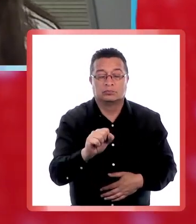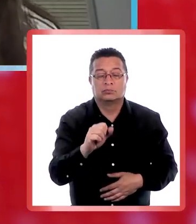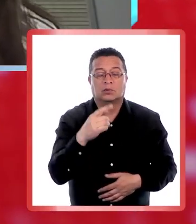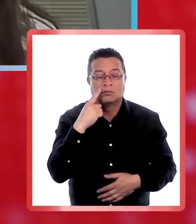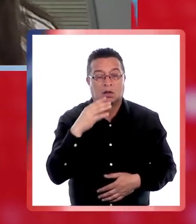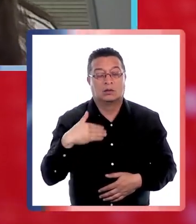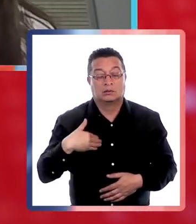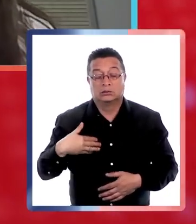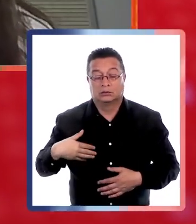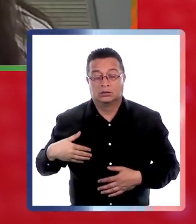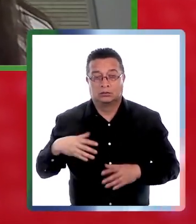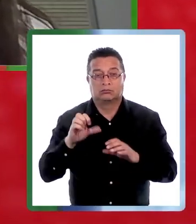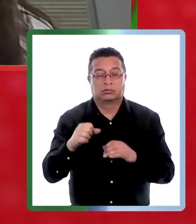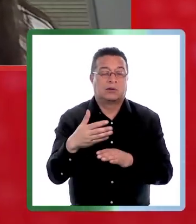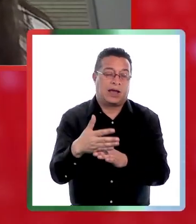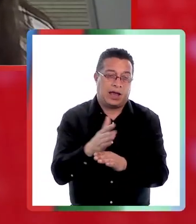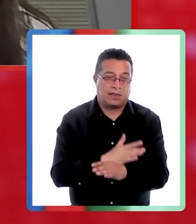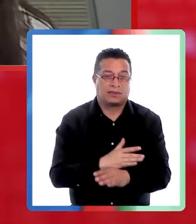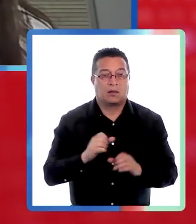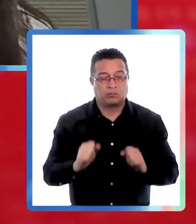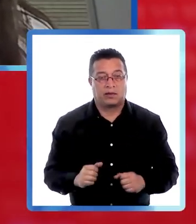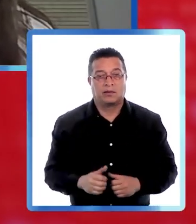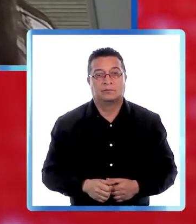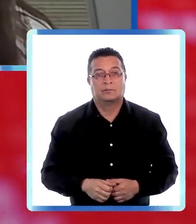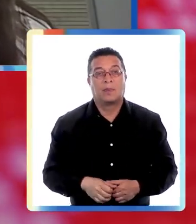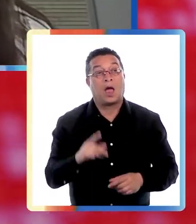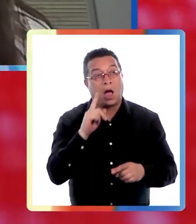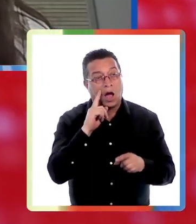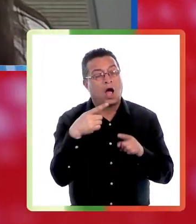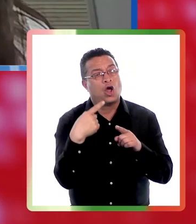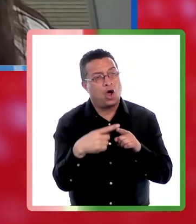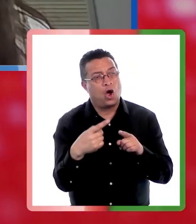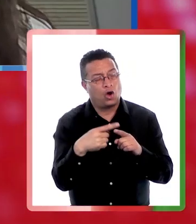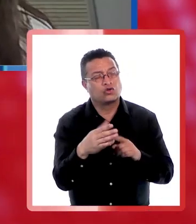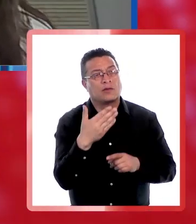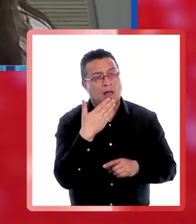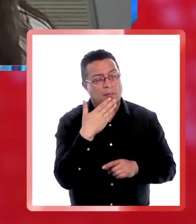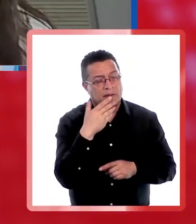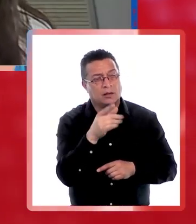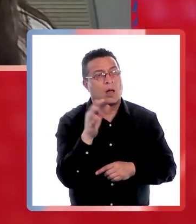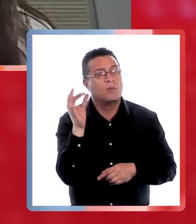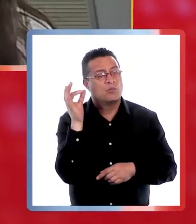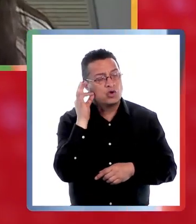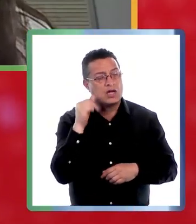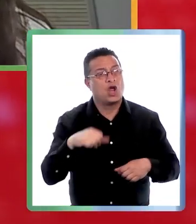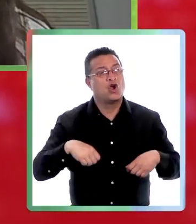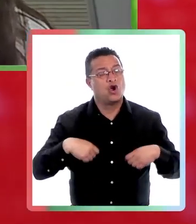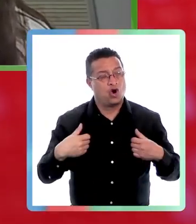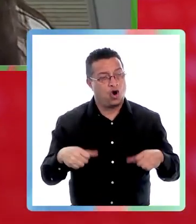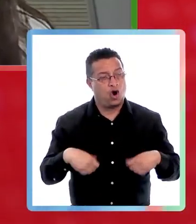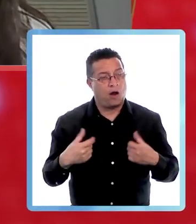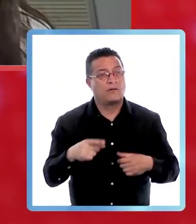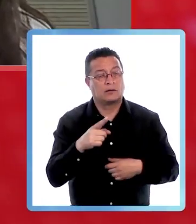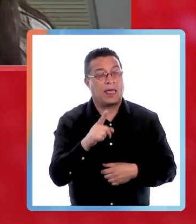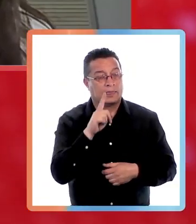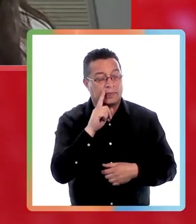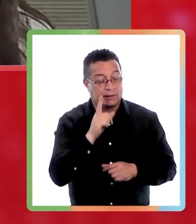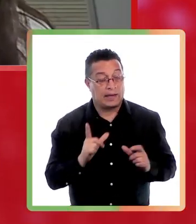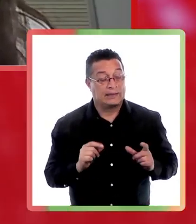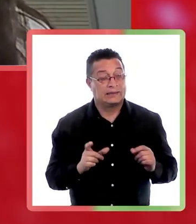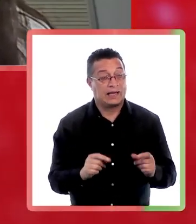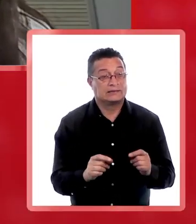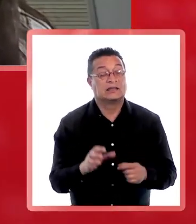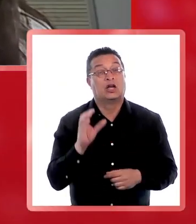sea capaz de hacer una detección precoz. Y hay otros efectos, por ejemplo, en el caso de las mujeres jóvenes, que haber